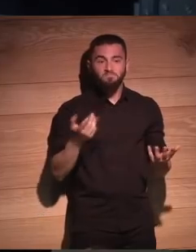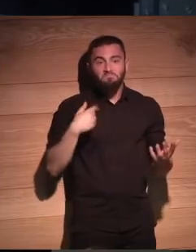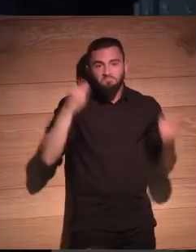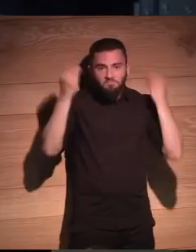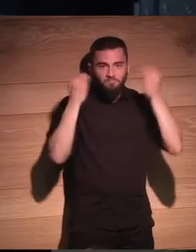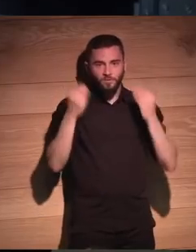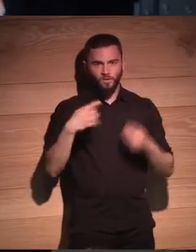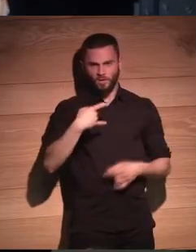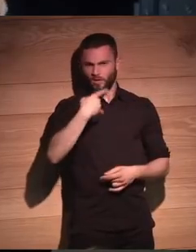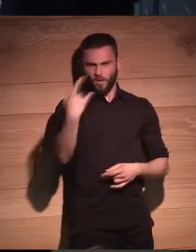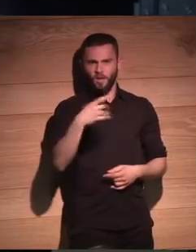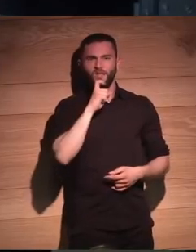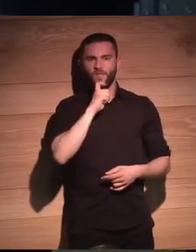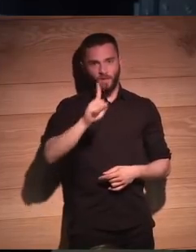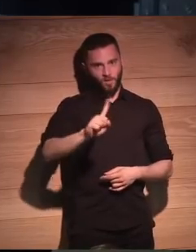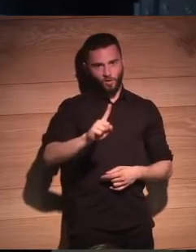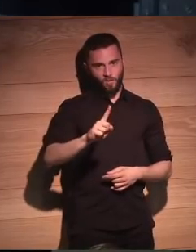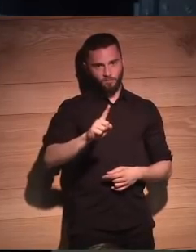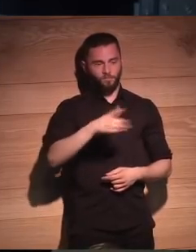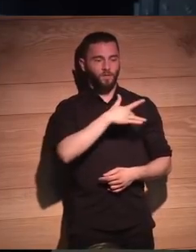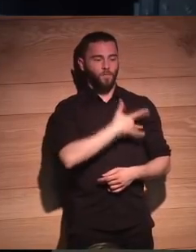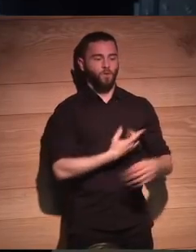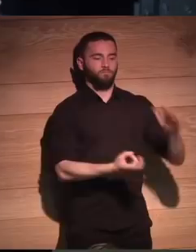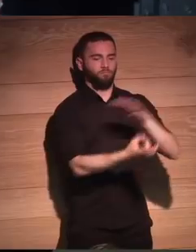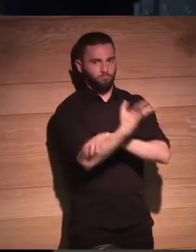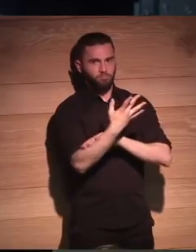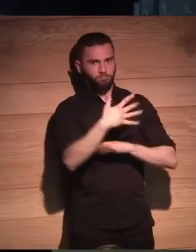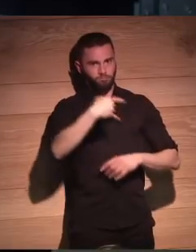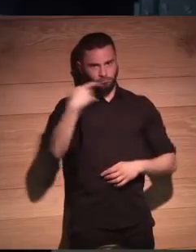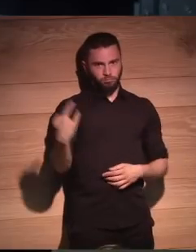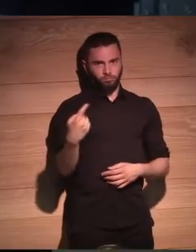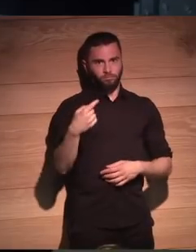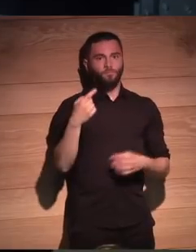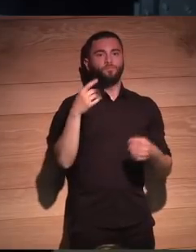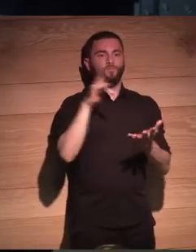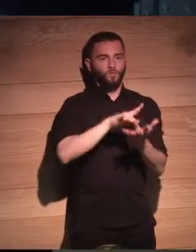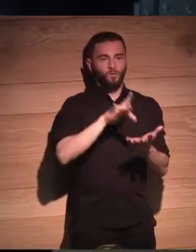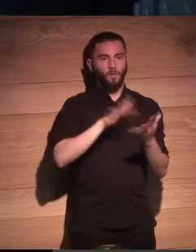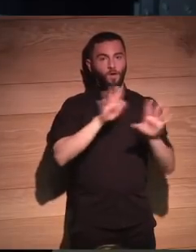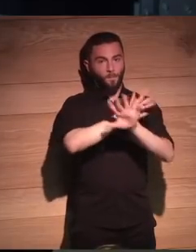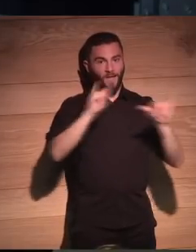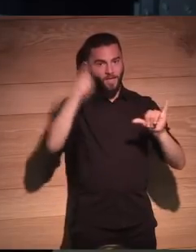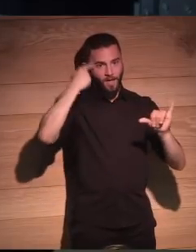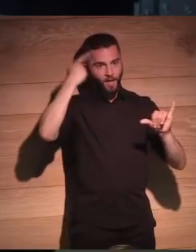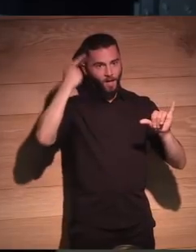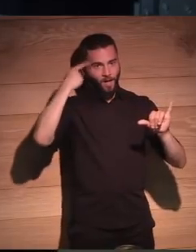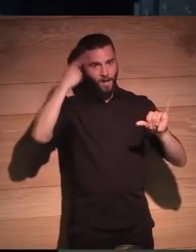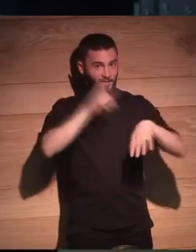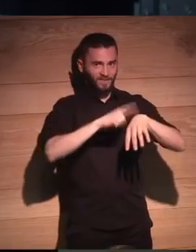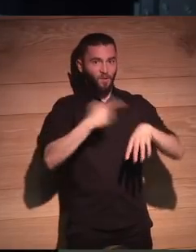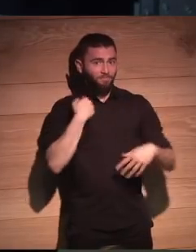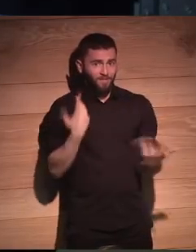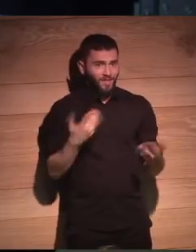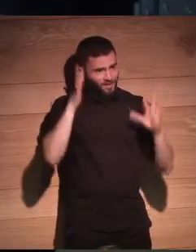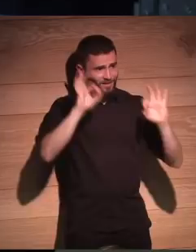difícil enamorarle. Ha tenido algún amor. Lo que pasa es que la venganza obsesiva debe quitar mucho tiempo. Eso Mira debe ser qué así, bonito, ¿no? Batman